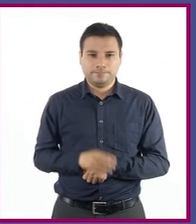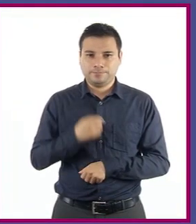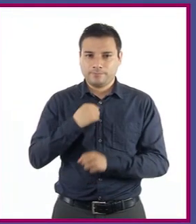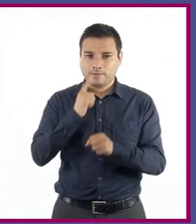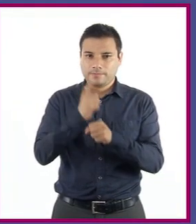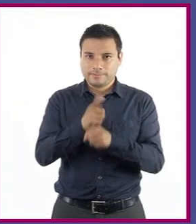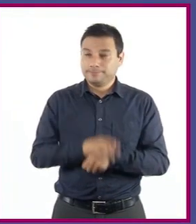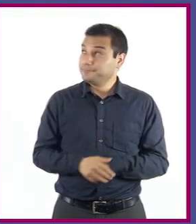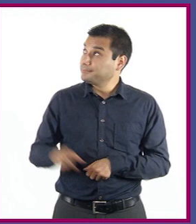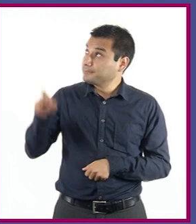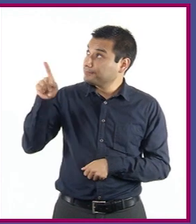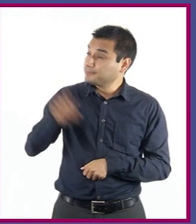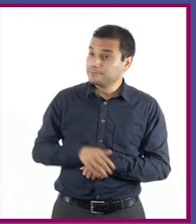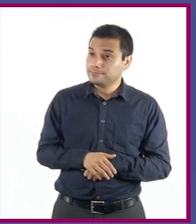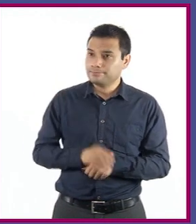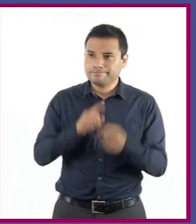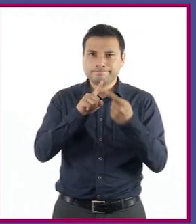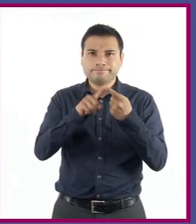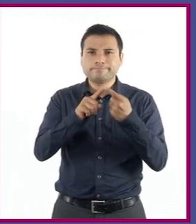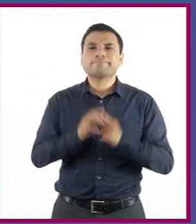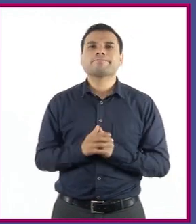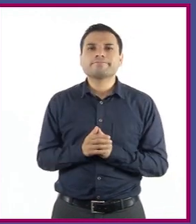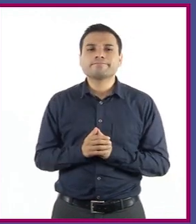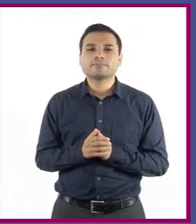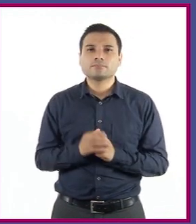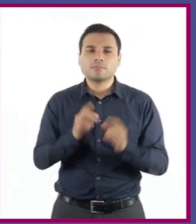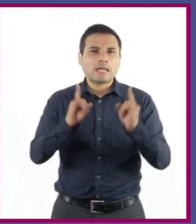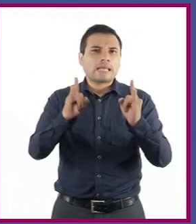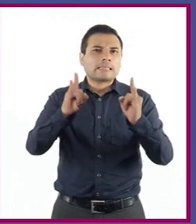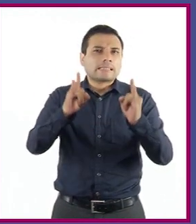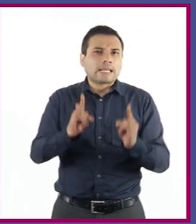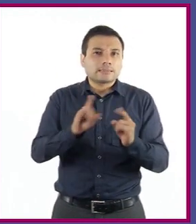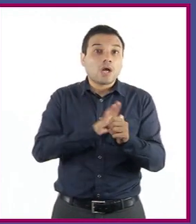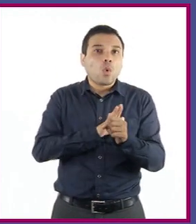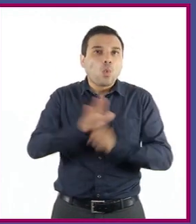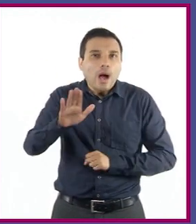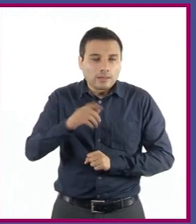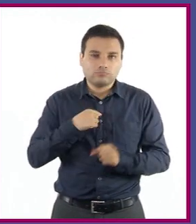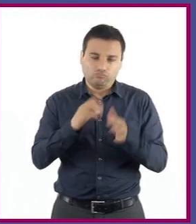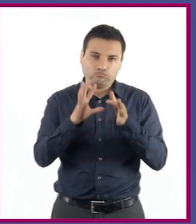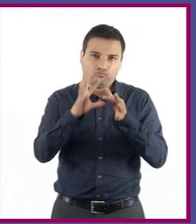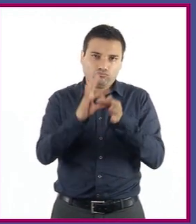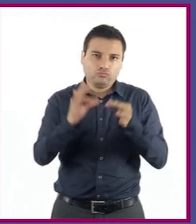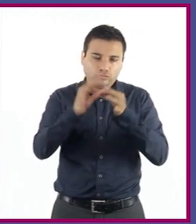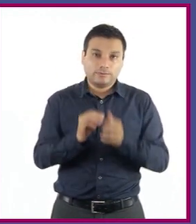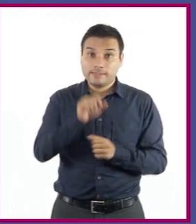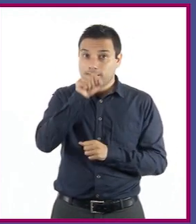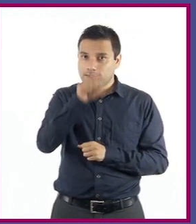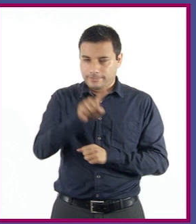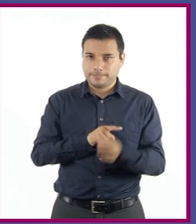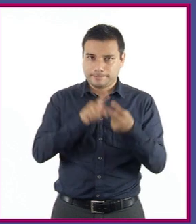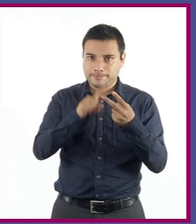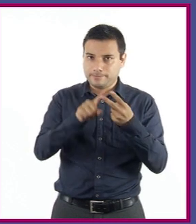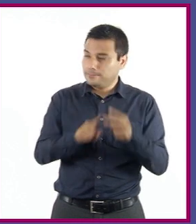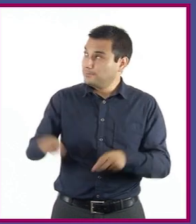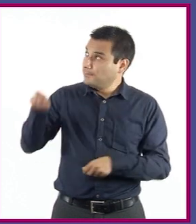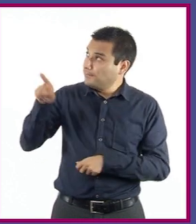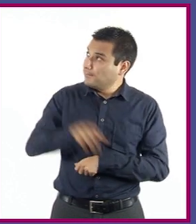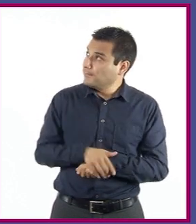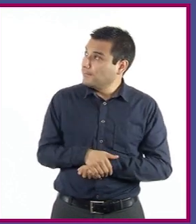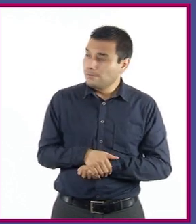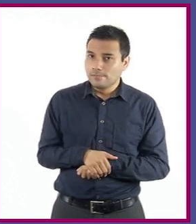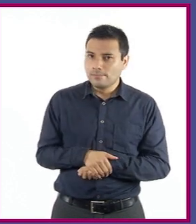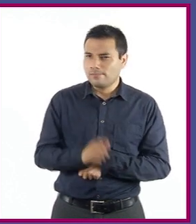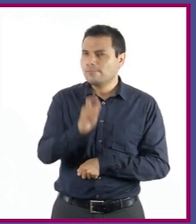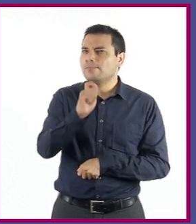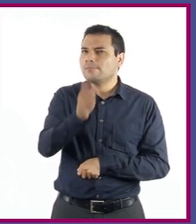en concreto, que permite puntualizar en qué cancha solicitan mantenimiento. Y también identifiqué precisamente que